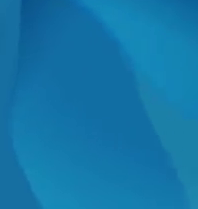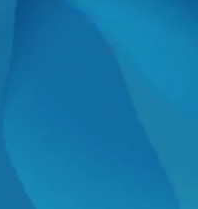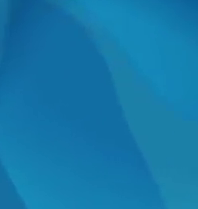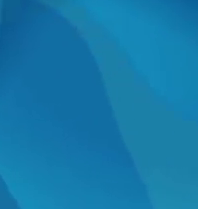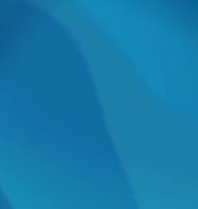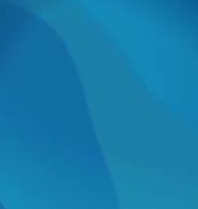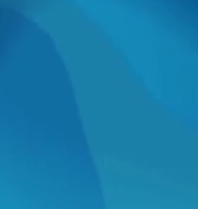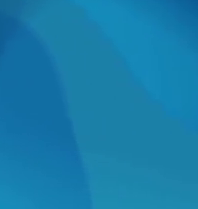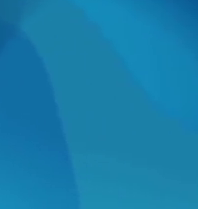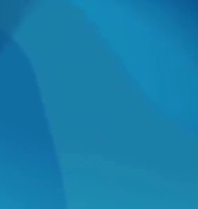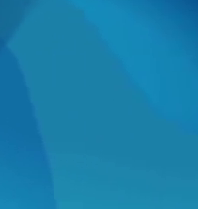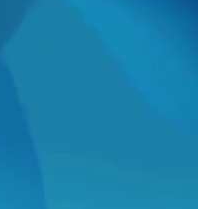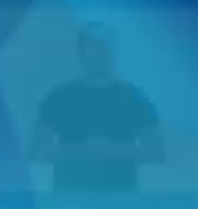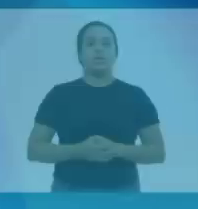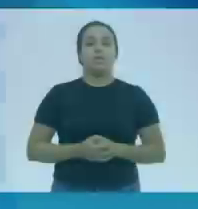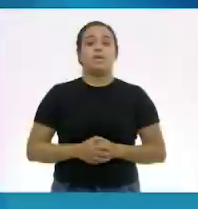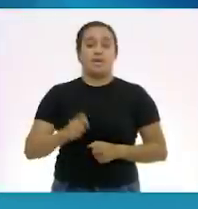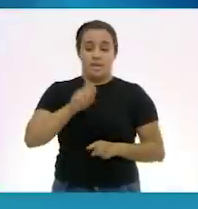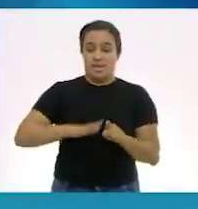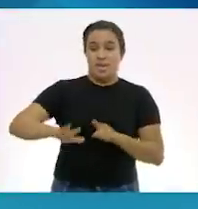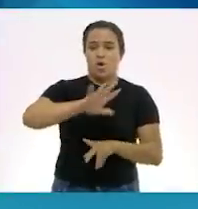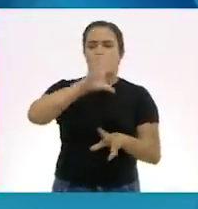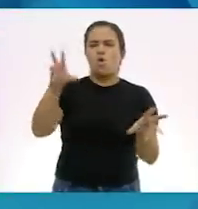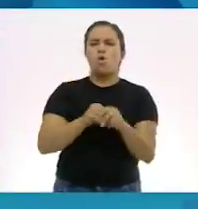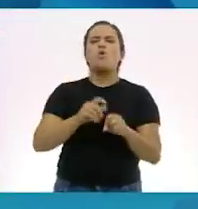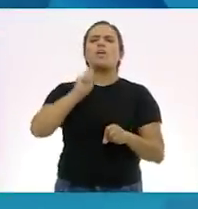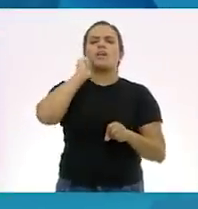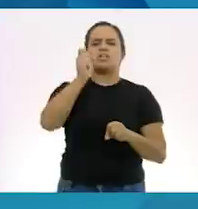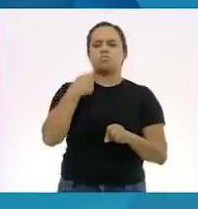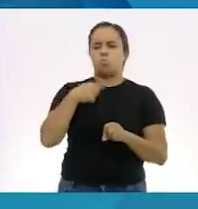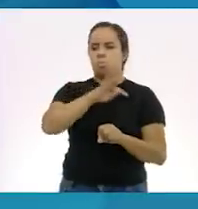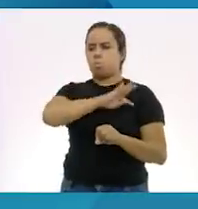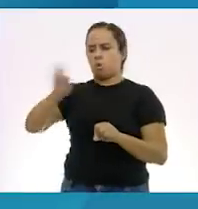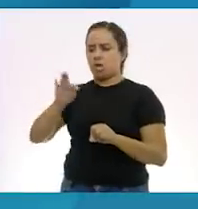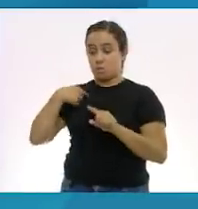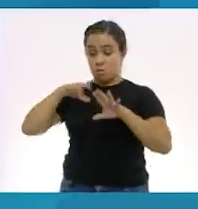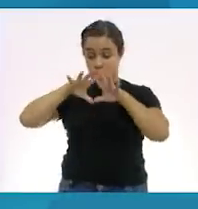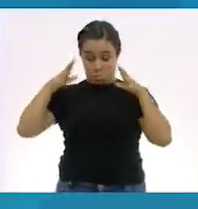personal. Pero para poderlo explicar con mayor detalle, pues vamos a ver el siguiente videoclip.